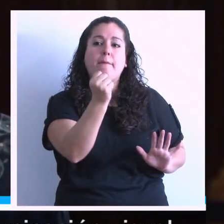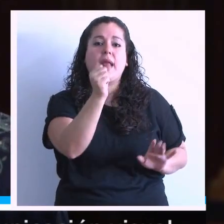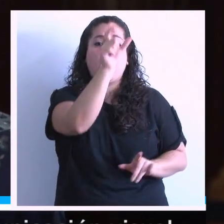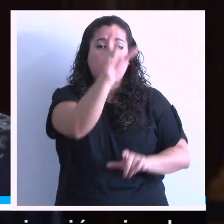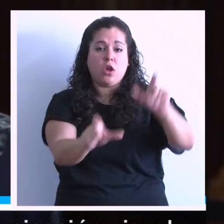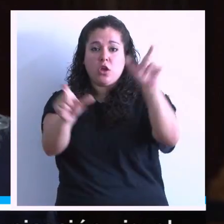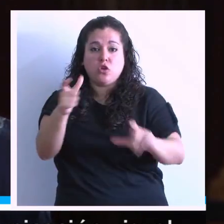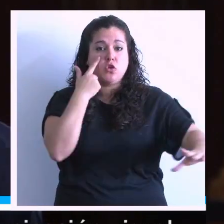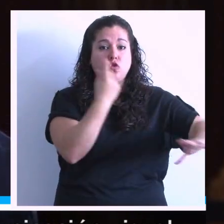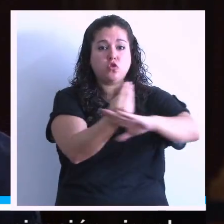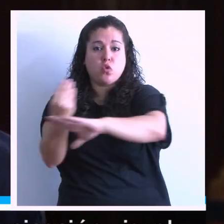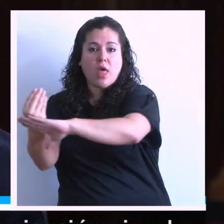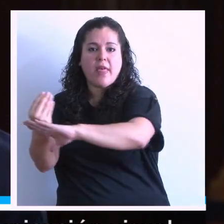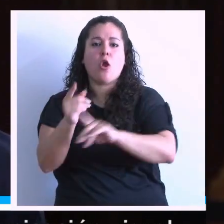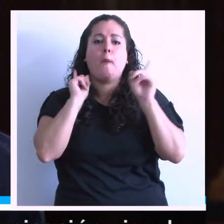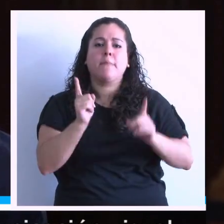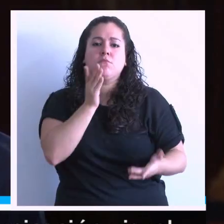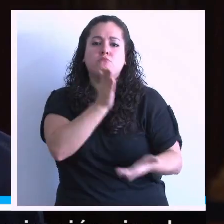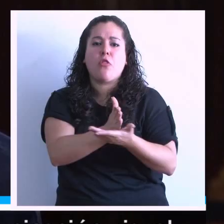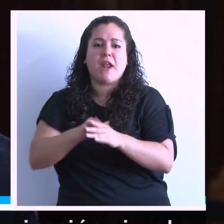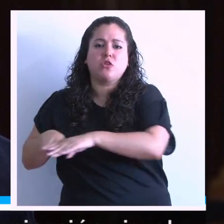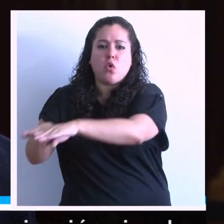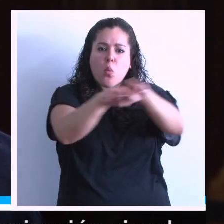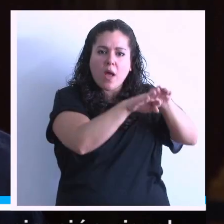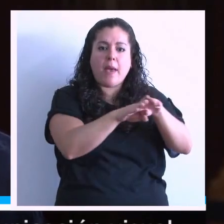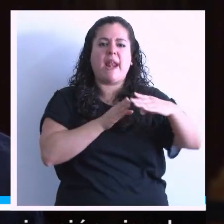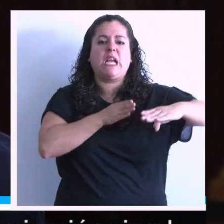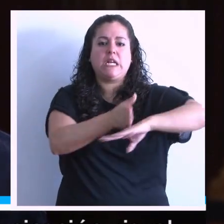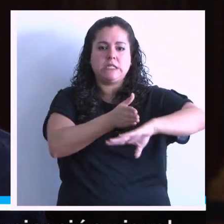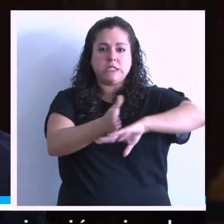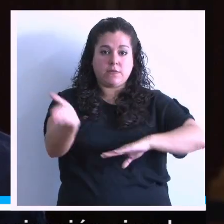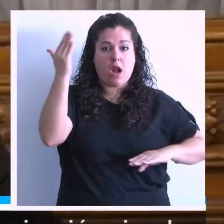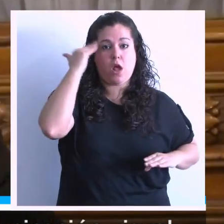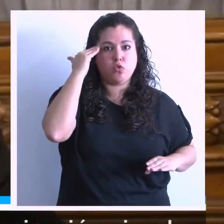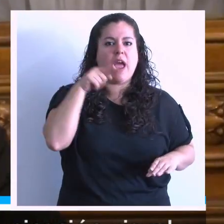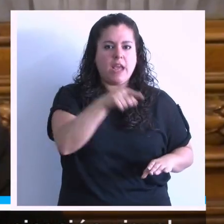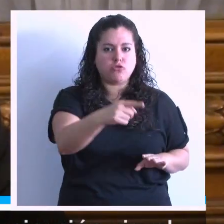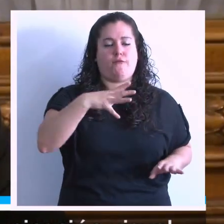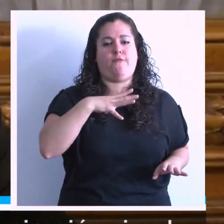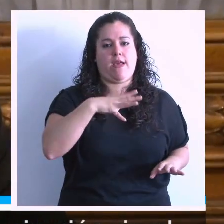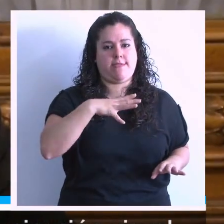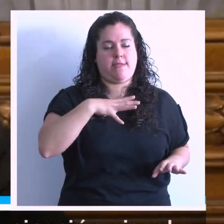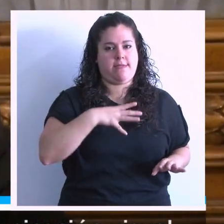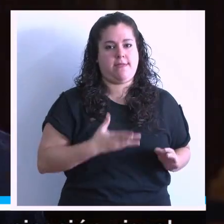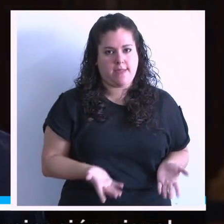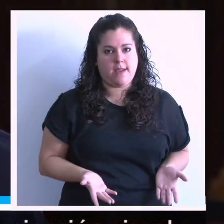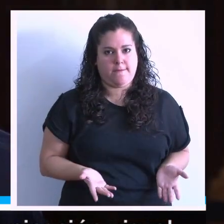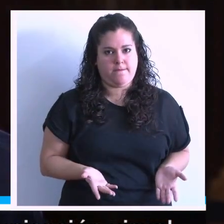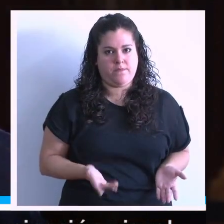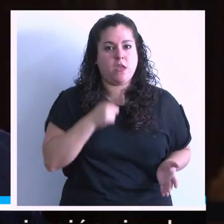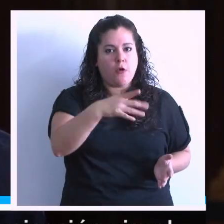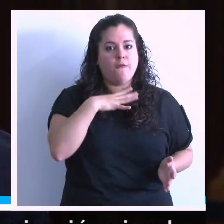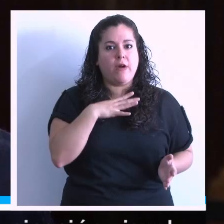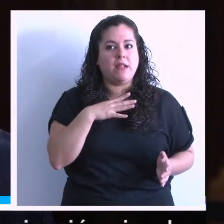ciudadanos tengan el mismo derecho de acceso a la cultura. Esas son las dos patas, digamos, un poco, que